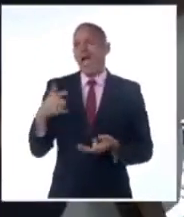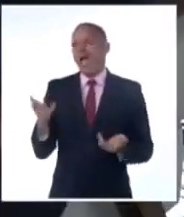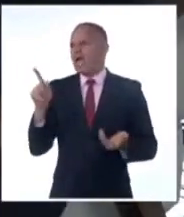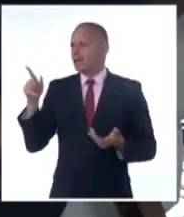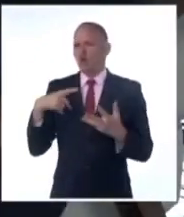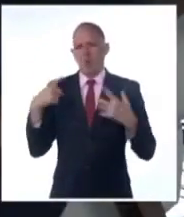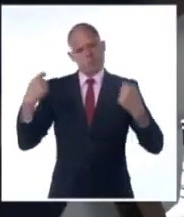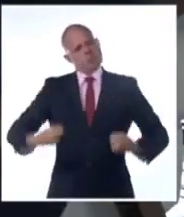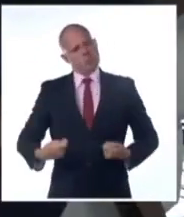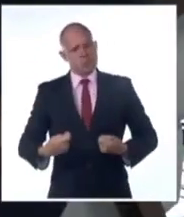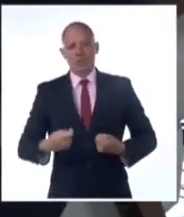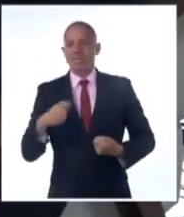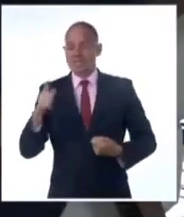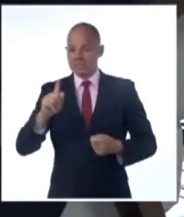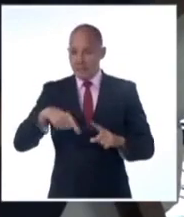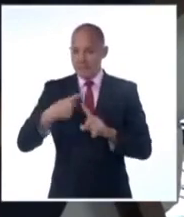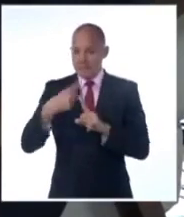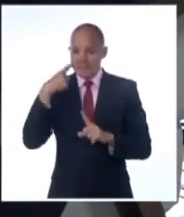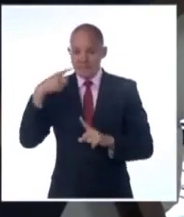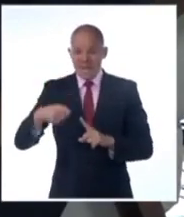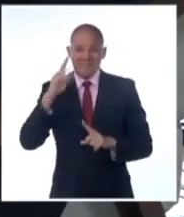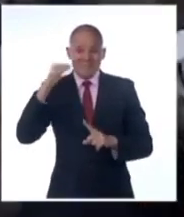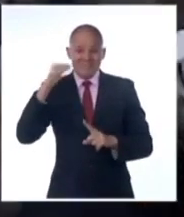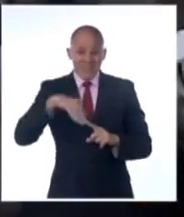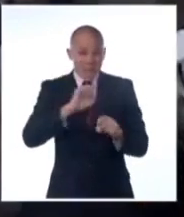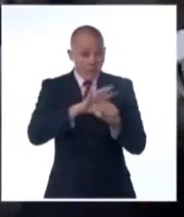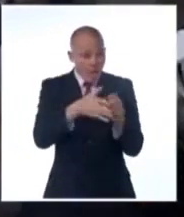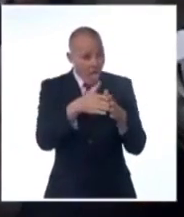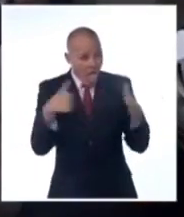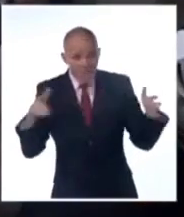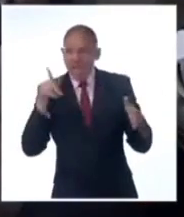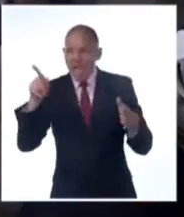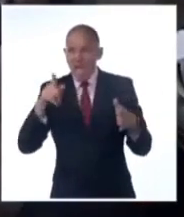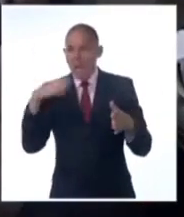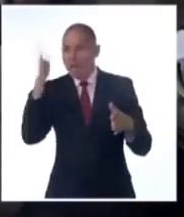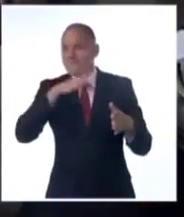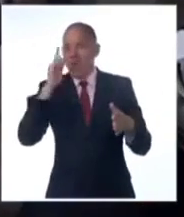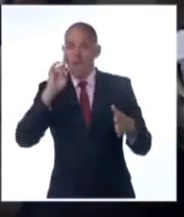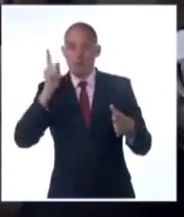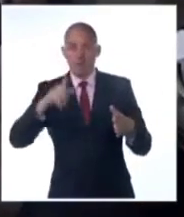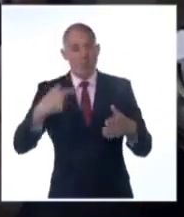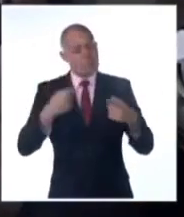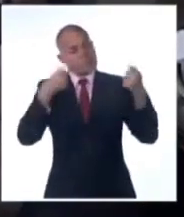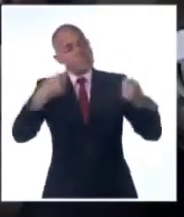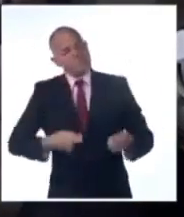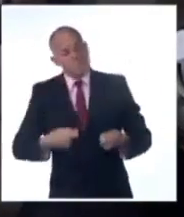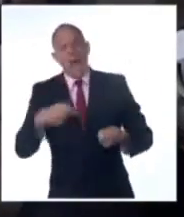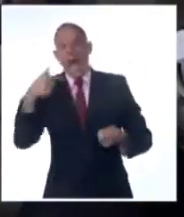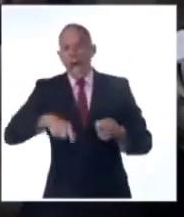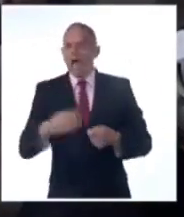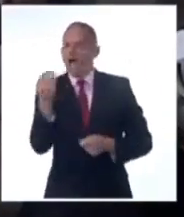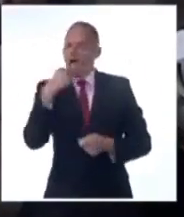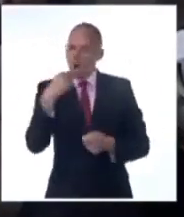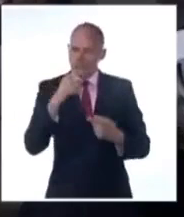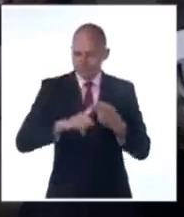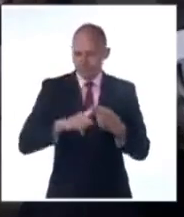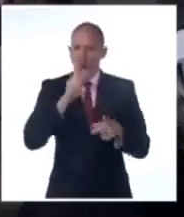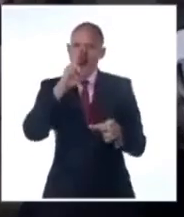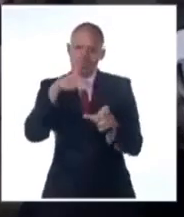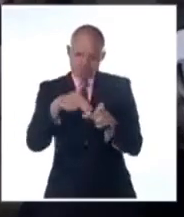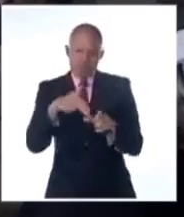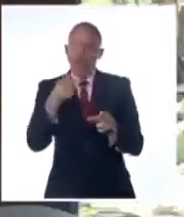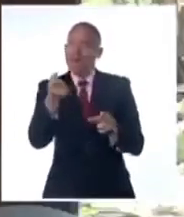que intensificaron, dijo, en los tiempos más complejos de la pandemia de la COVID-19, provocando escasez de alimentos, combustibles